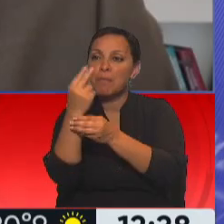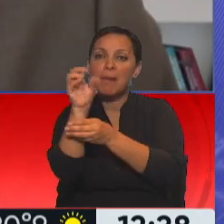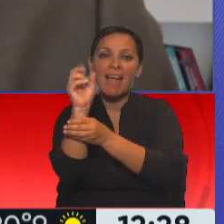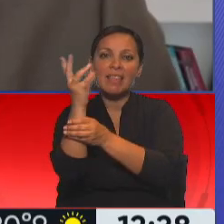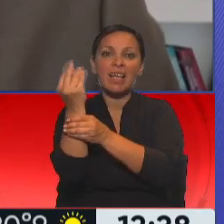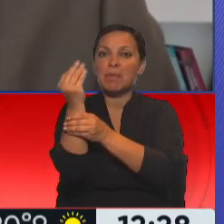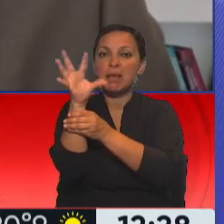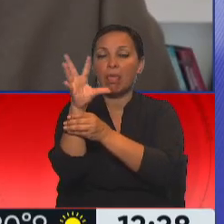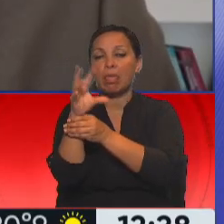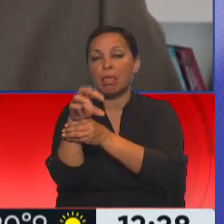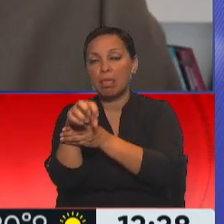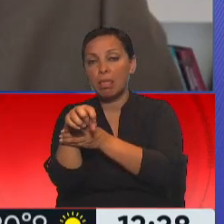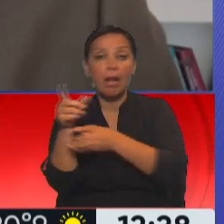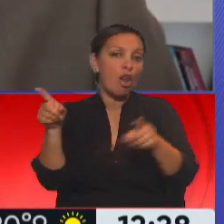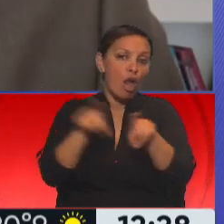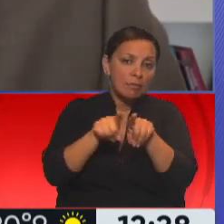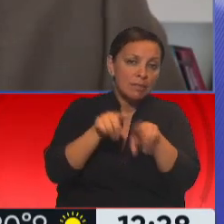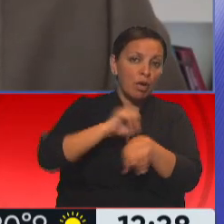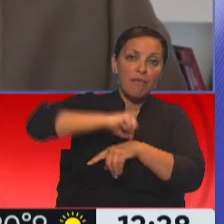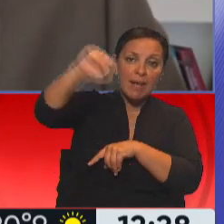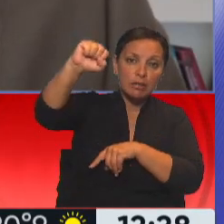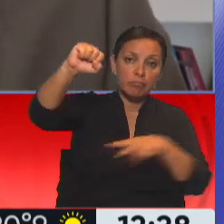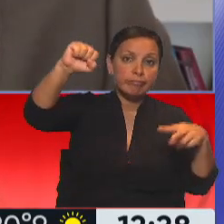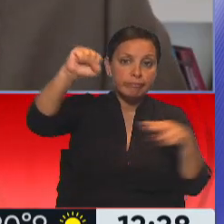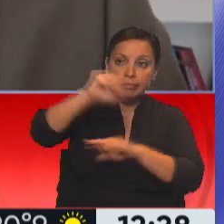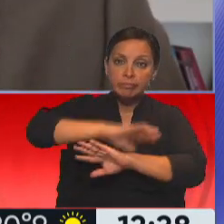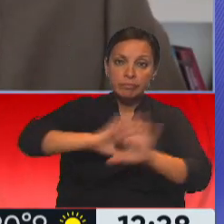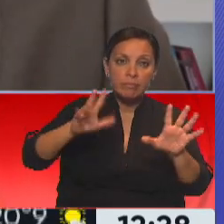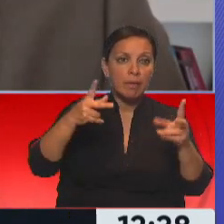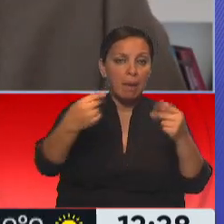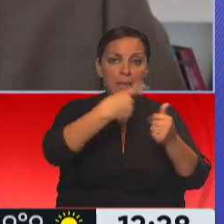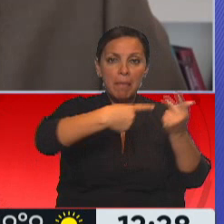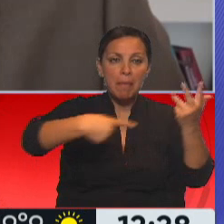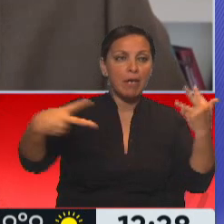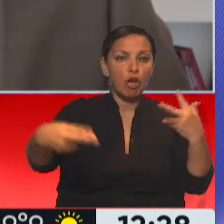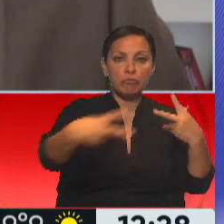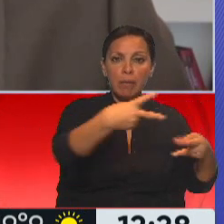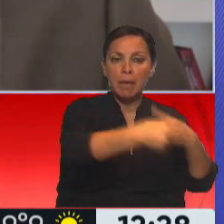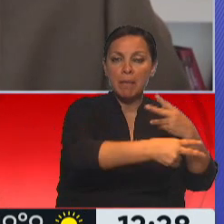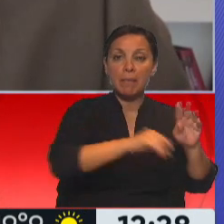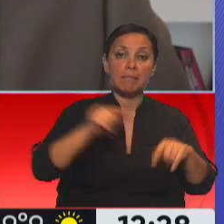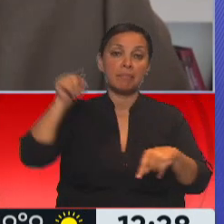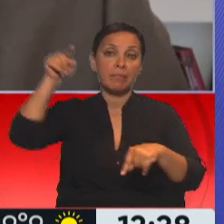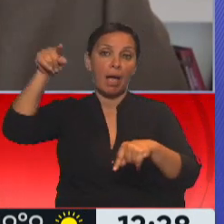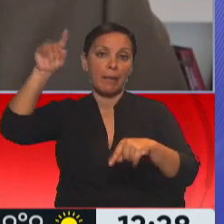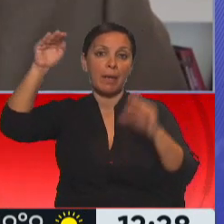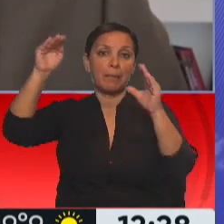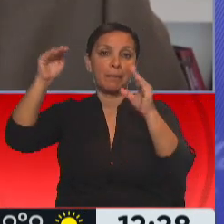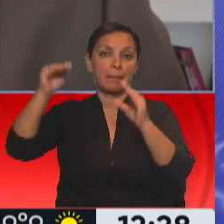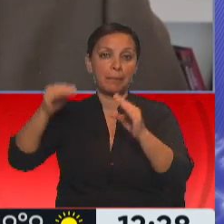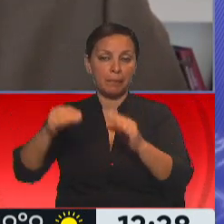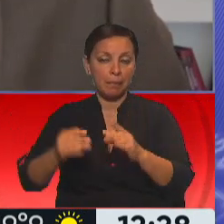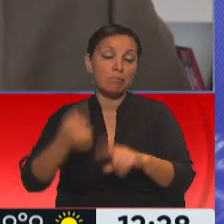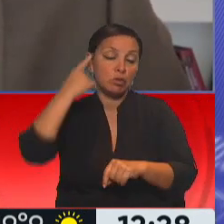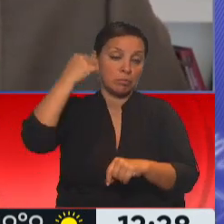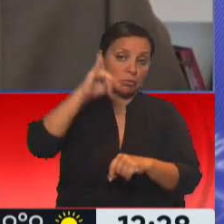se va muriendo. Va a tardar un tiempo, ya abril va a ser probablemente una inflación menor que la de mayo, y creo que los siguientes meses van a ir para